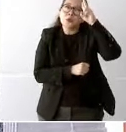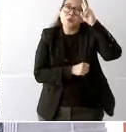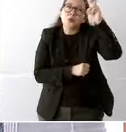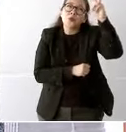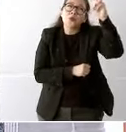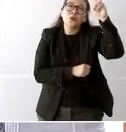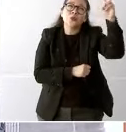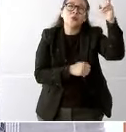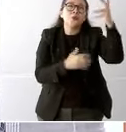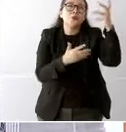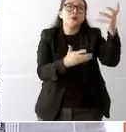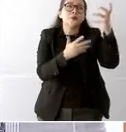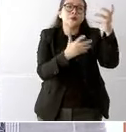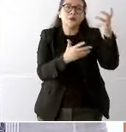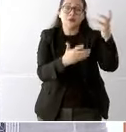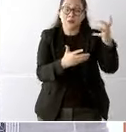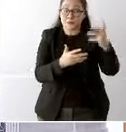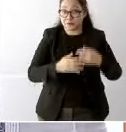desde